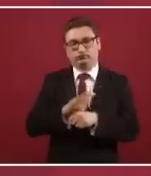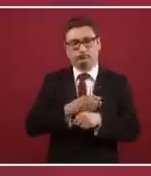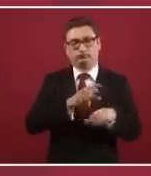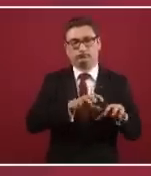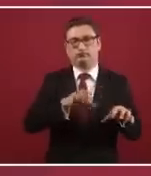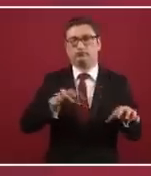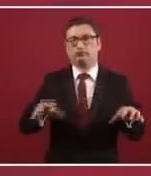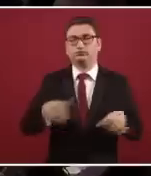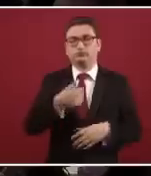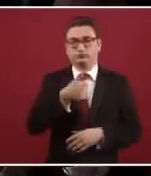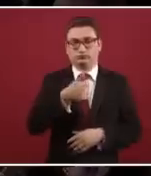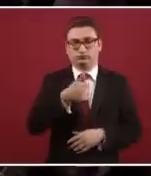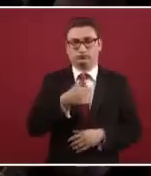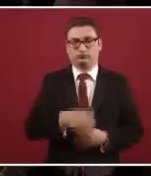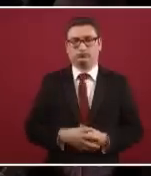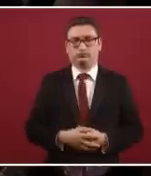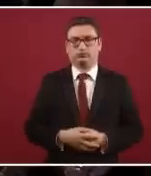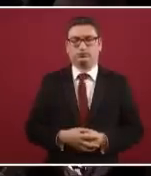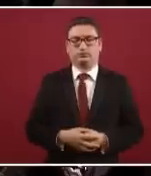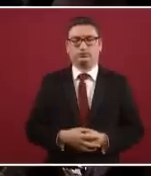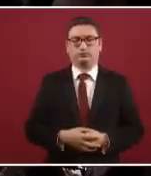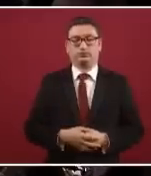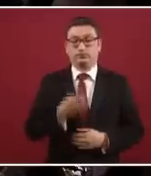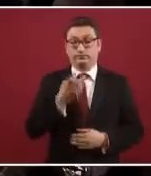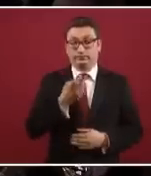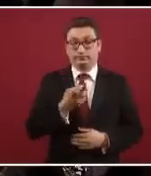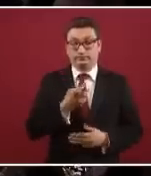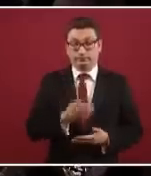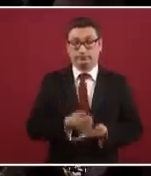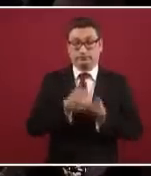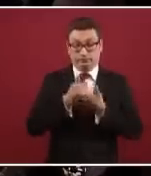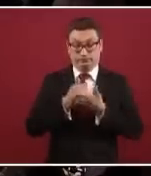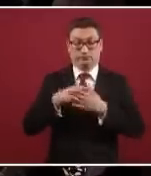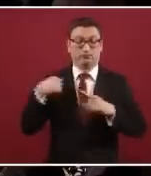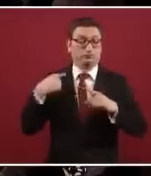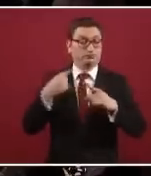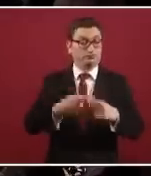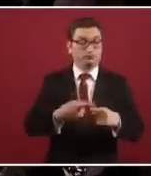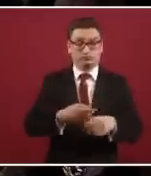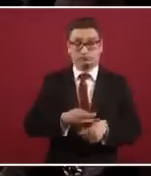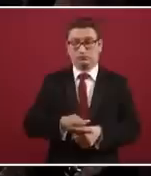refinerías. Eso nos ha permitido hasta ahora